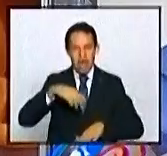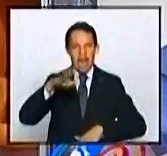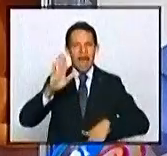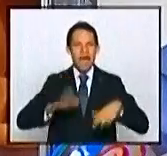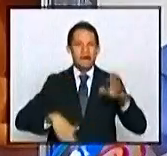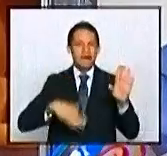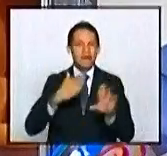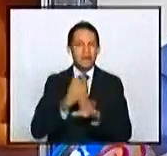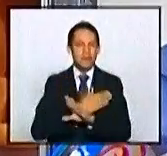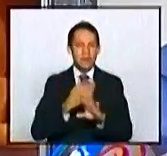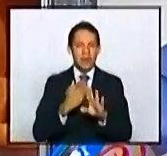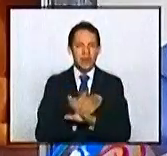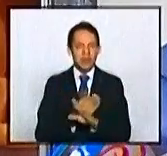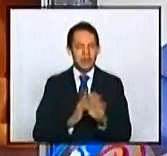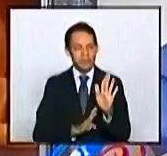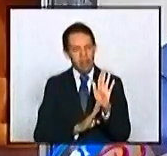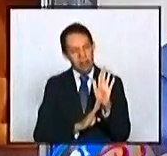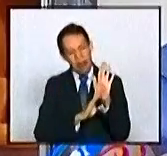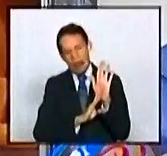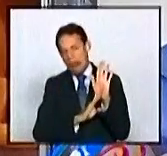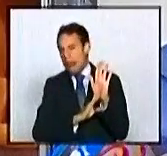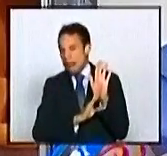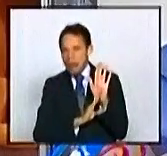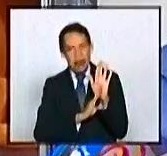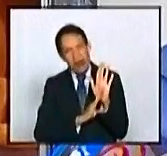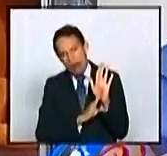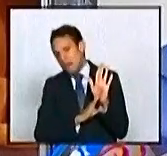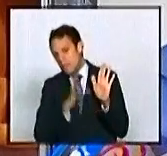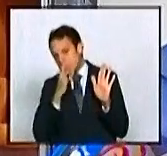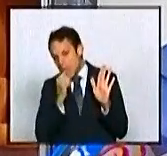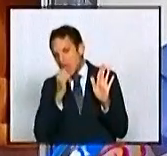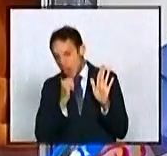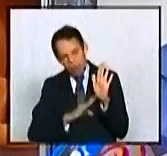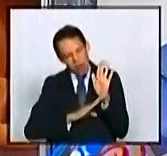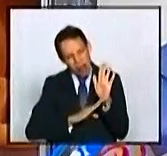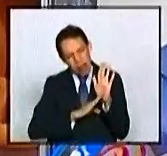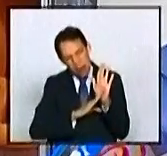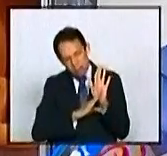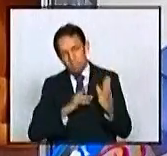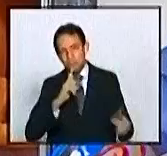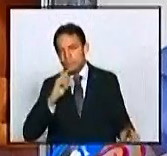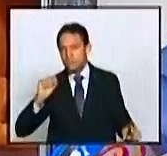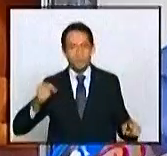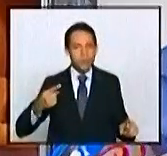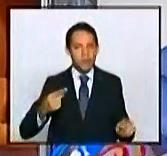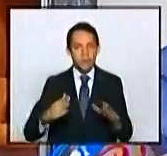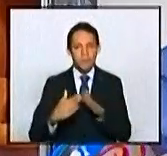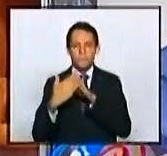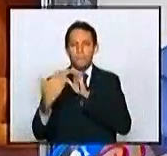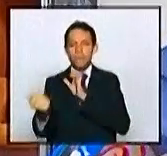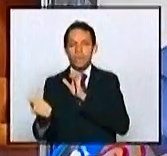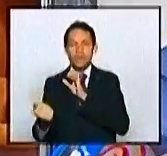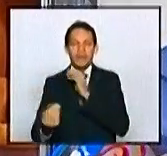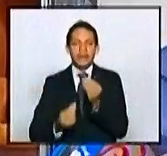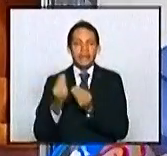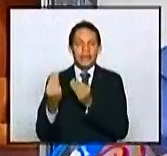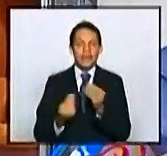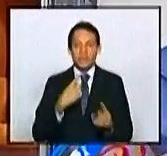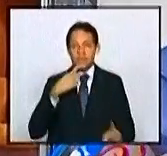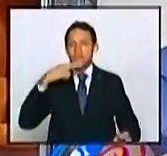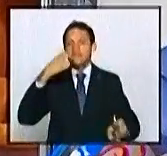están desequilibrando, están acabando con nuestro ser. Primero porque no sabemos enfrentarnos a la situación y segundo